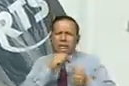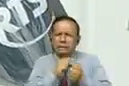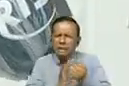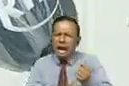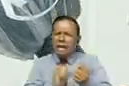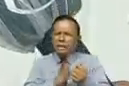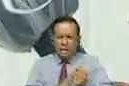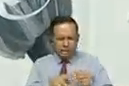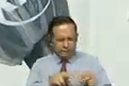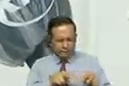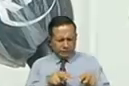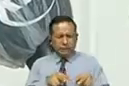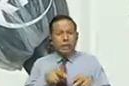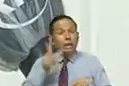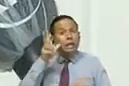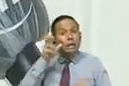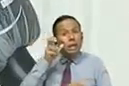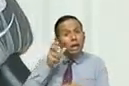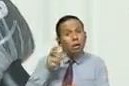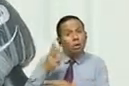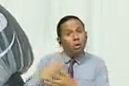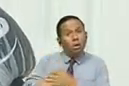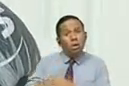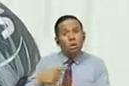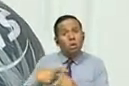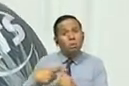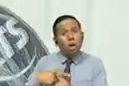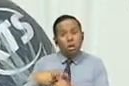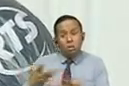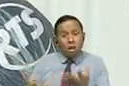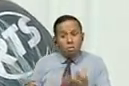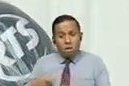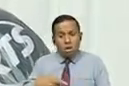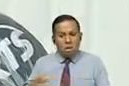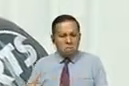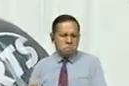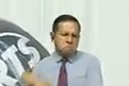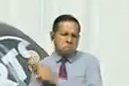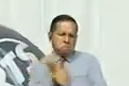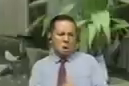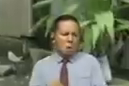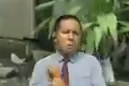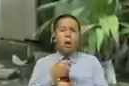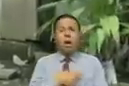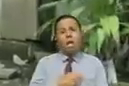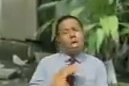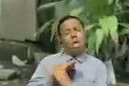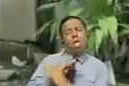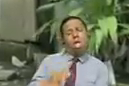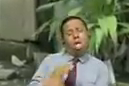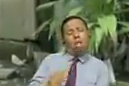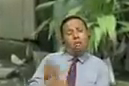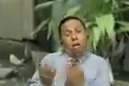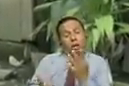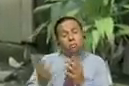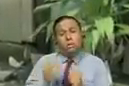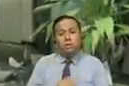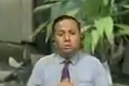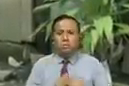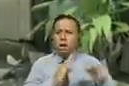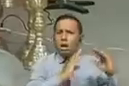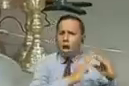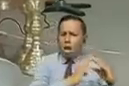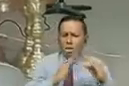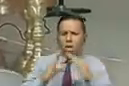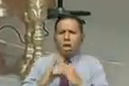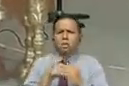daba, él trató de quitarse tal vez el fierro vital, ¿no? Cada uno se encontraba en su vivienda